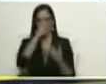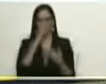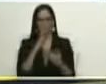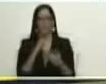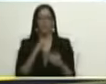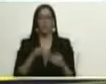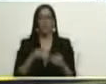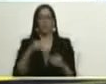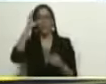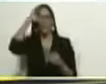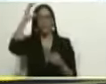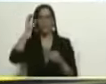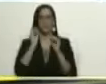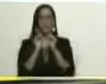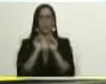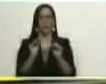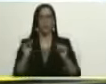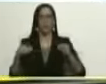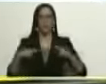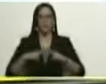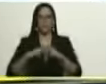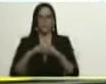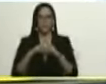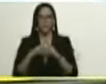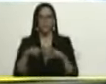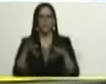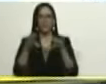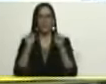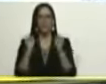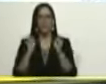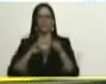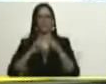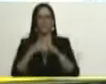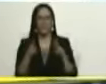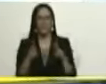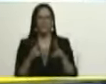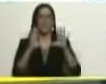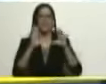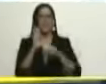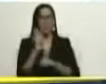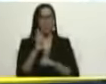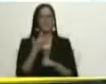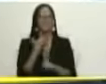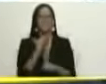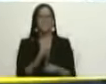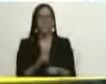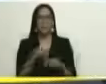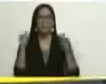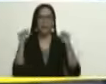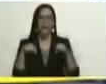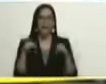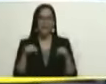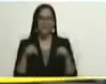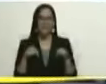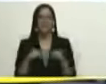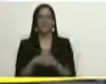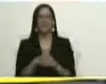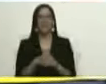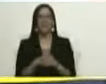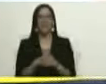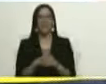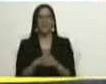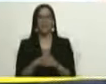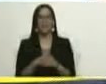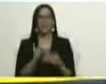a un encuentro de entendimiento y de paz el 14 de diciembre aquí en San Vicente y las Granadinas con